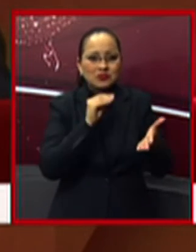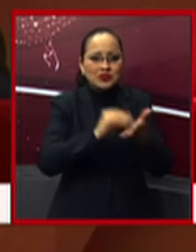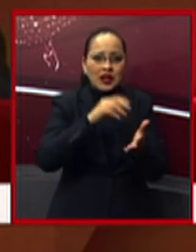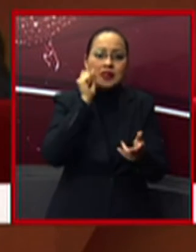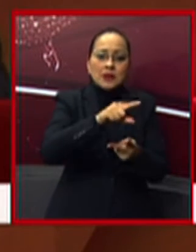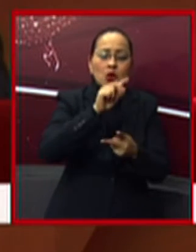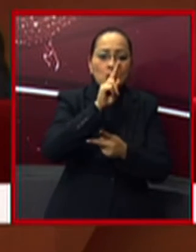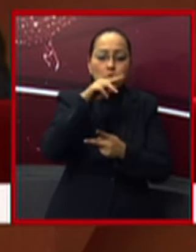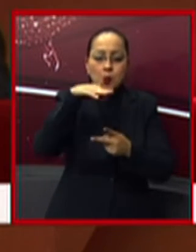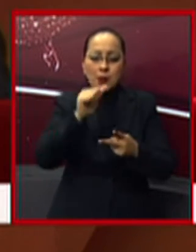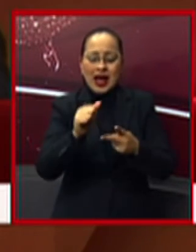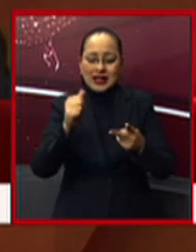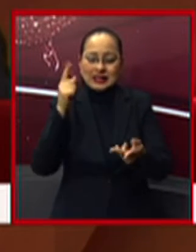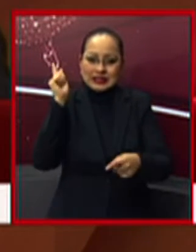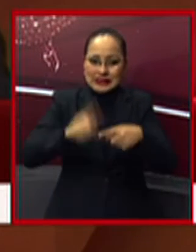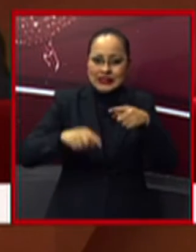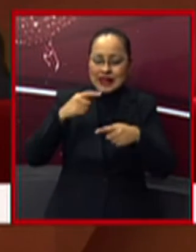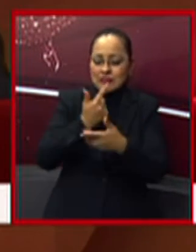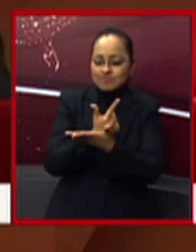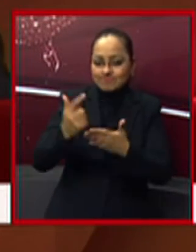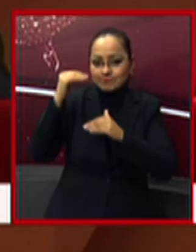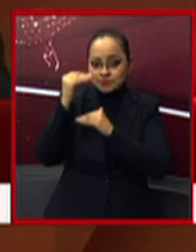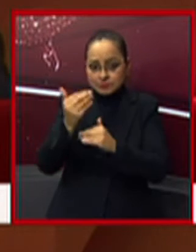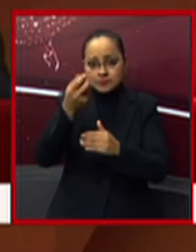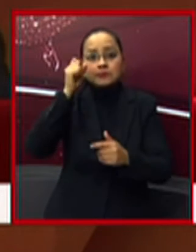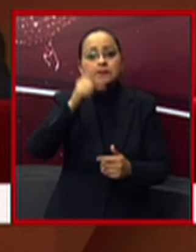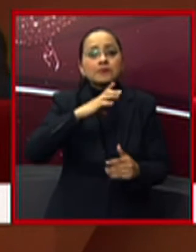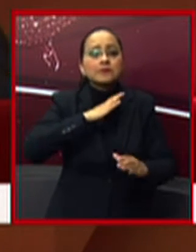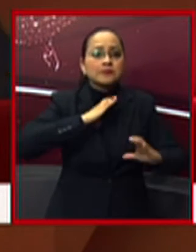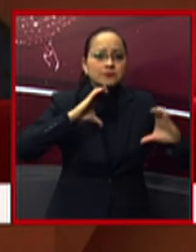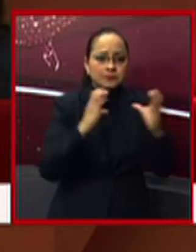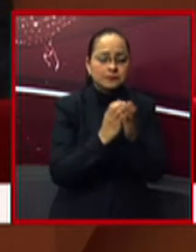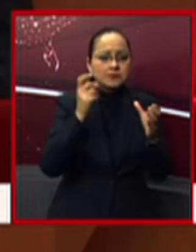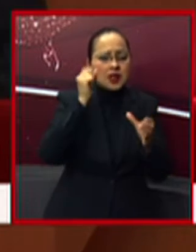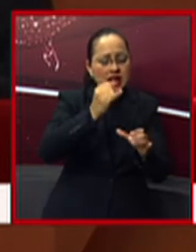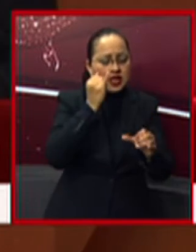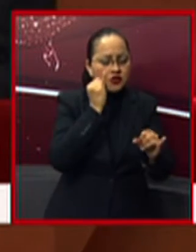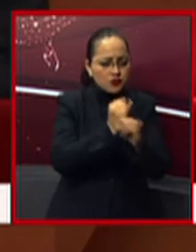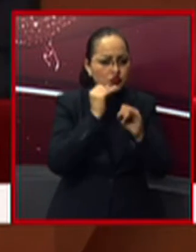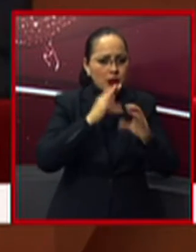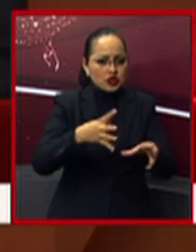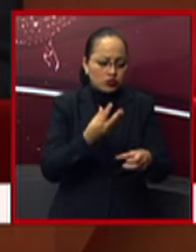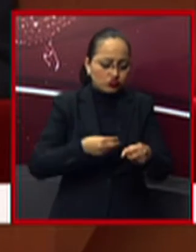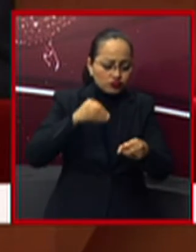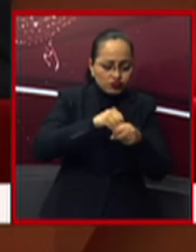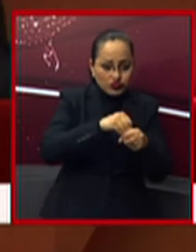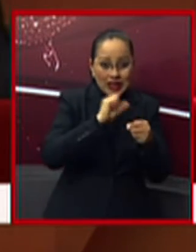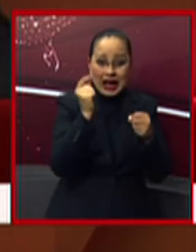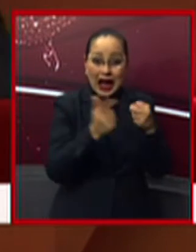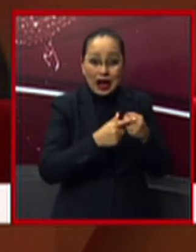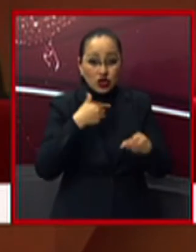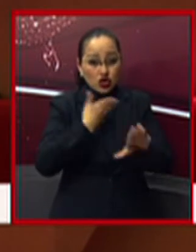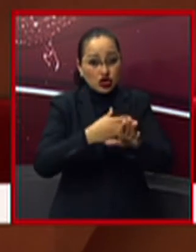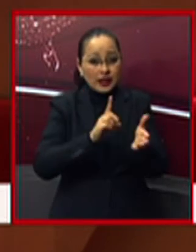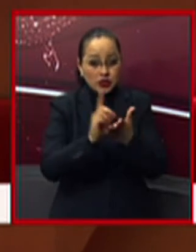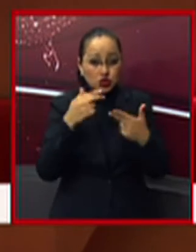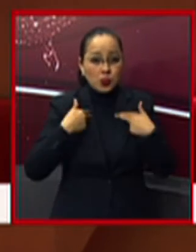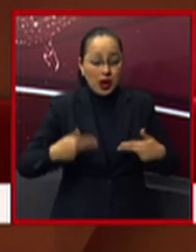lugar del salario mínimo y la clasificación y la desclasificación de información cuando medien violaciones a los derechos